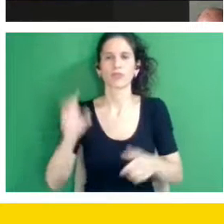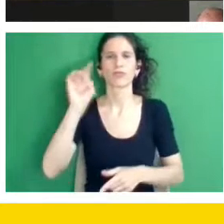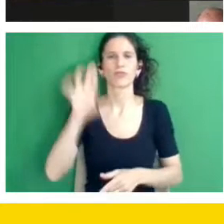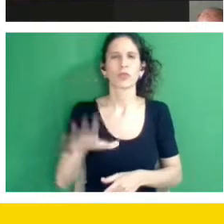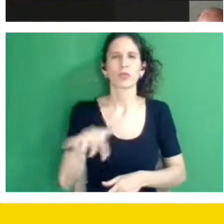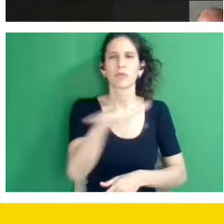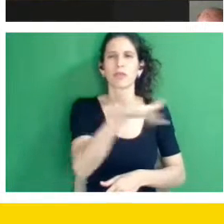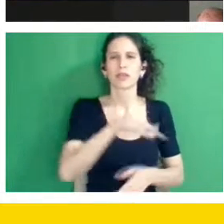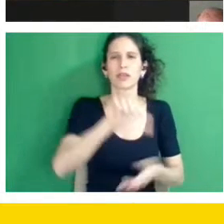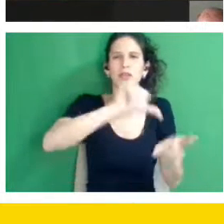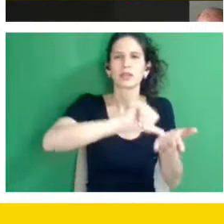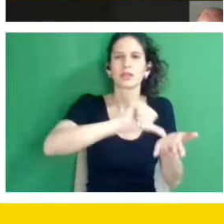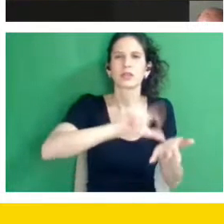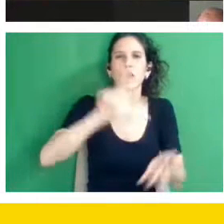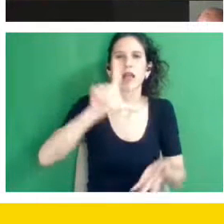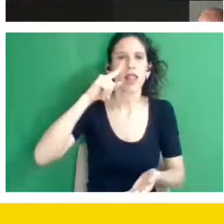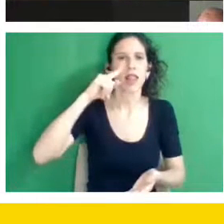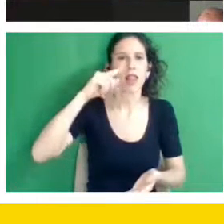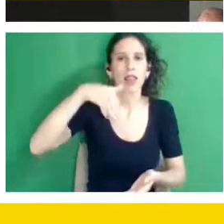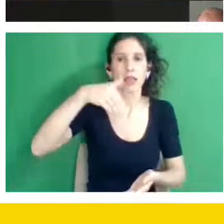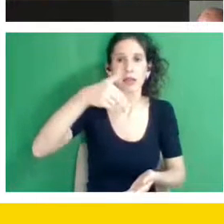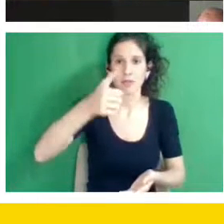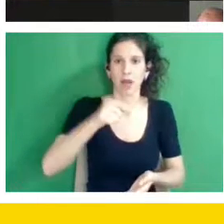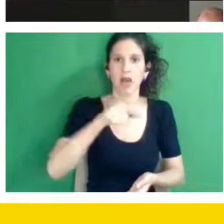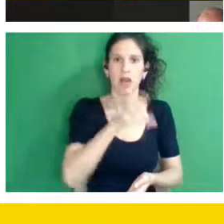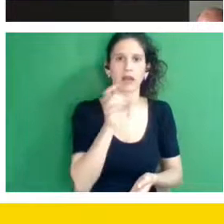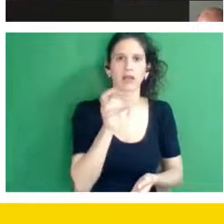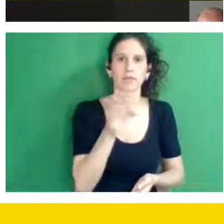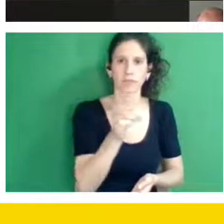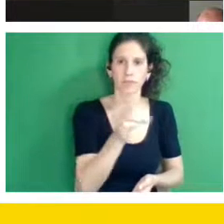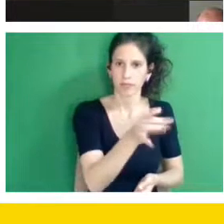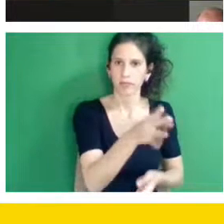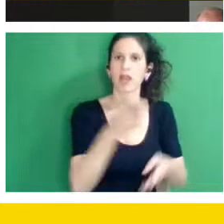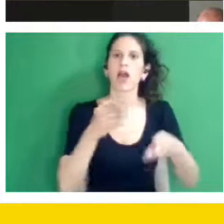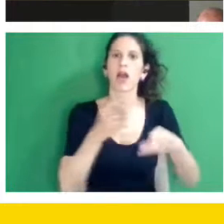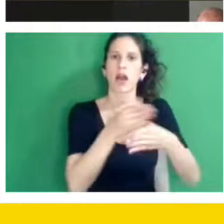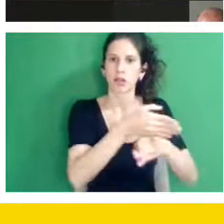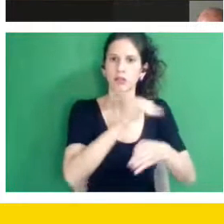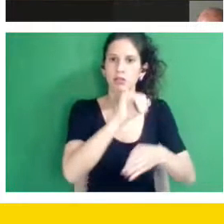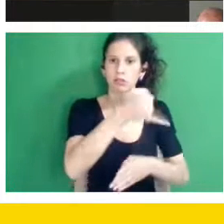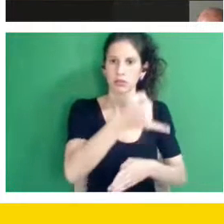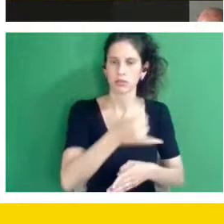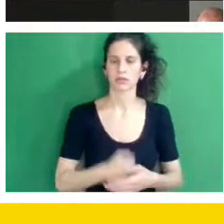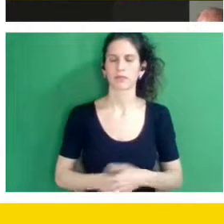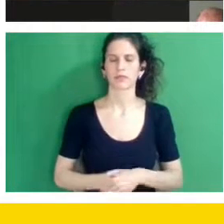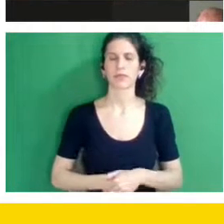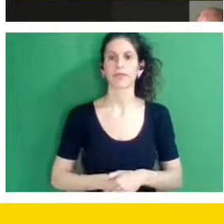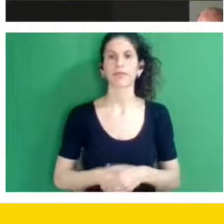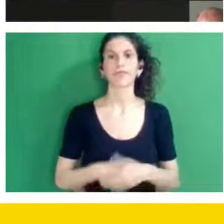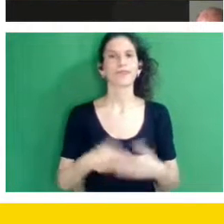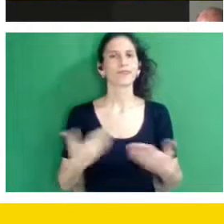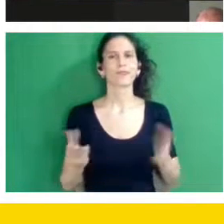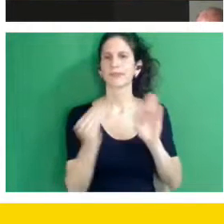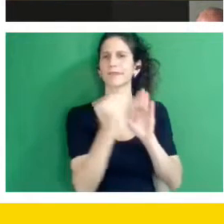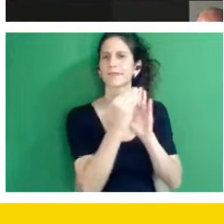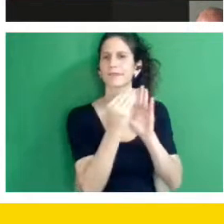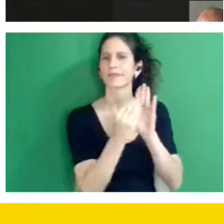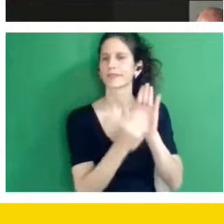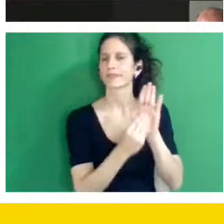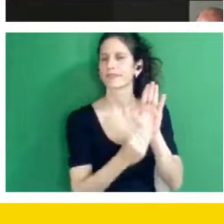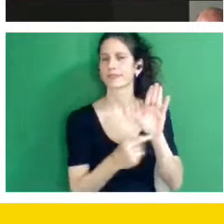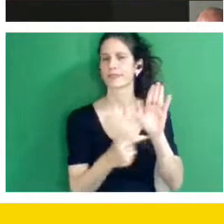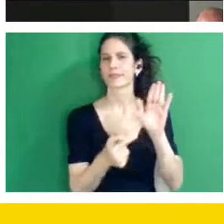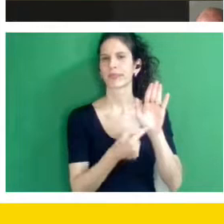eléctrico. Este registro es un registro completamente pasivo y no ha fomentado la